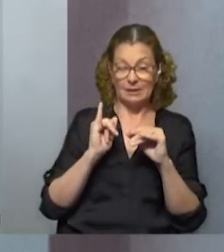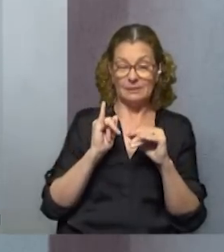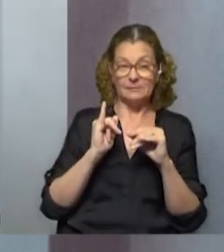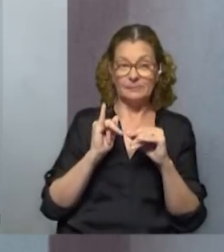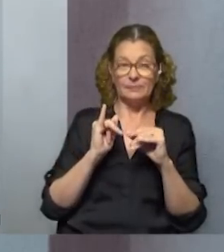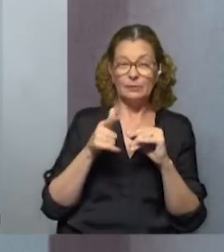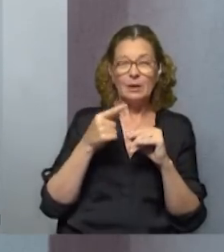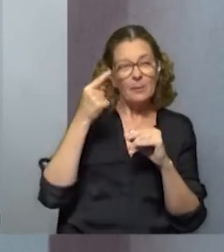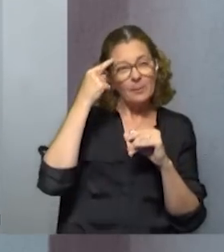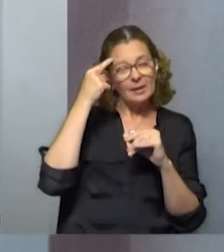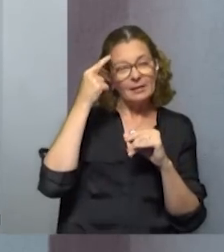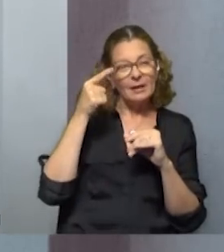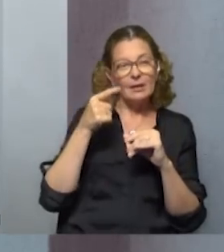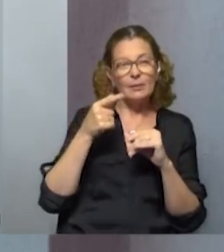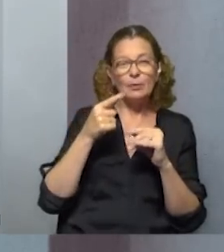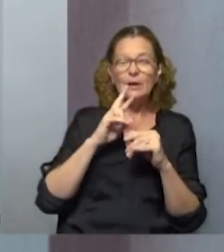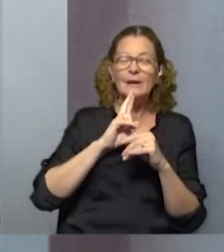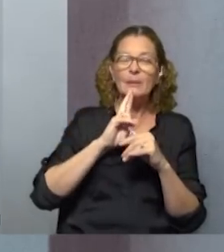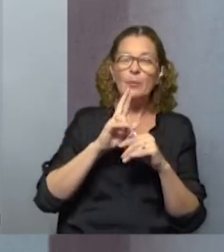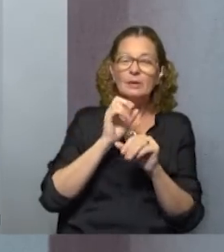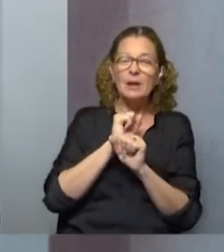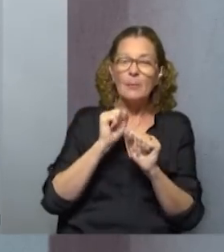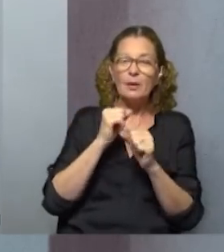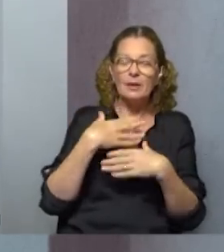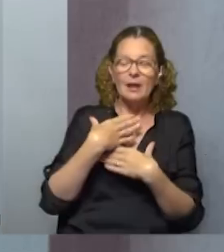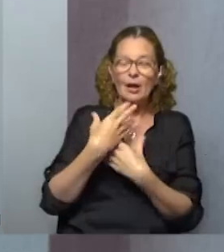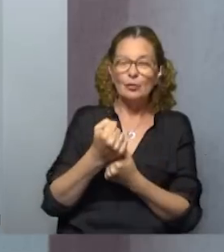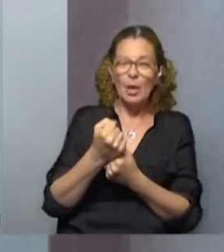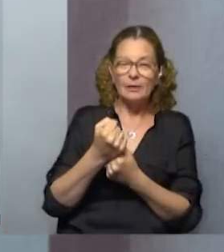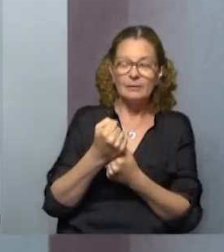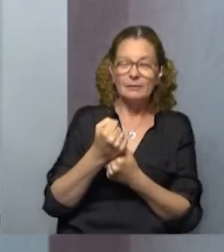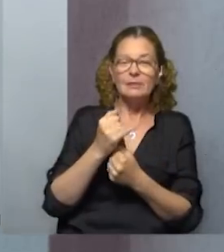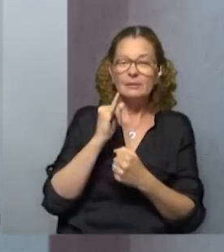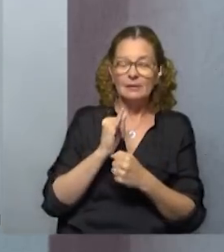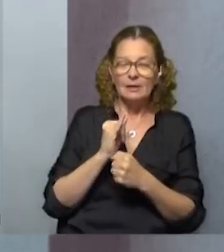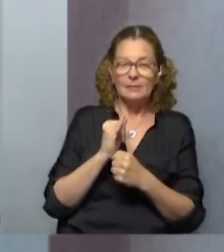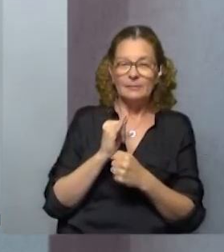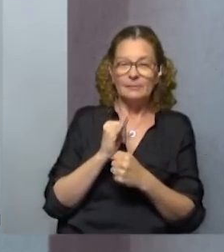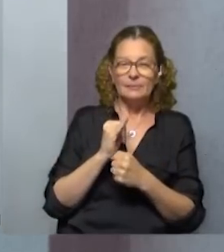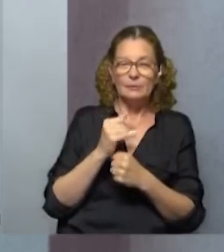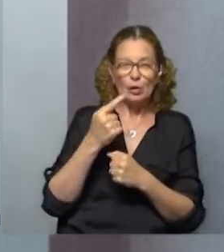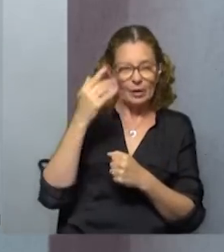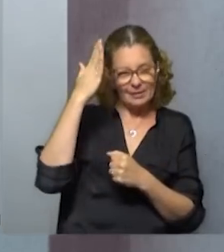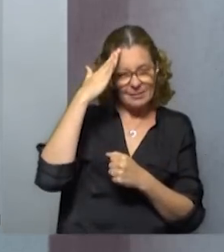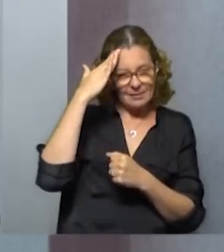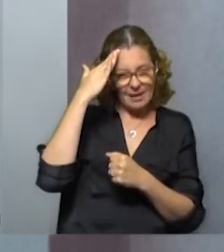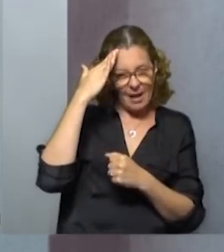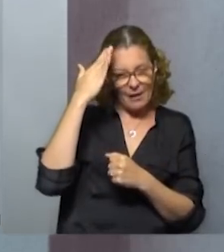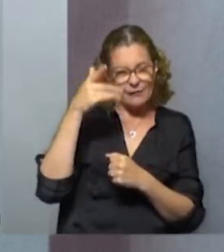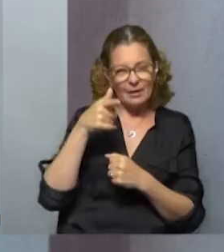considera que sus respuestas pueden ayudarnos sus conocimientos